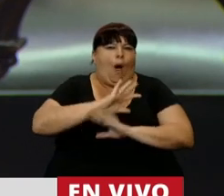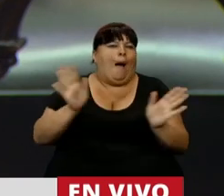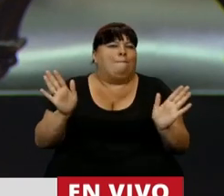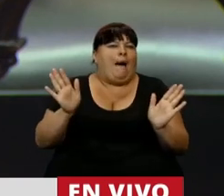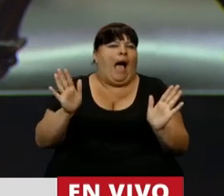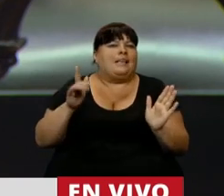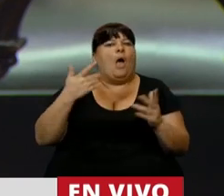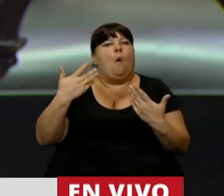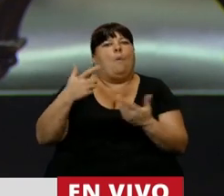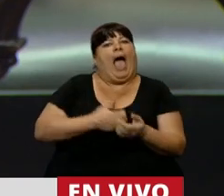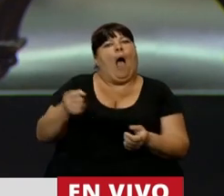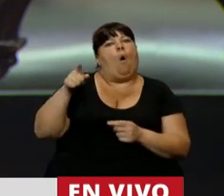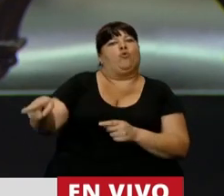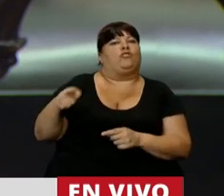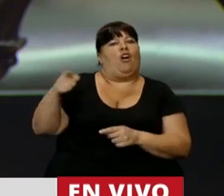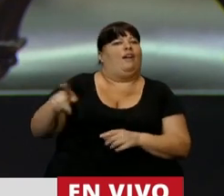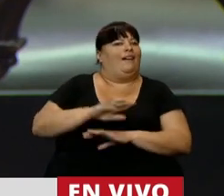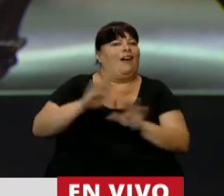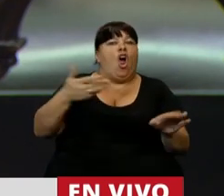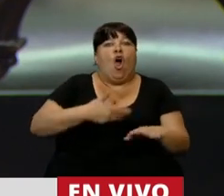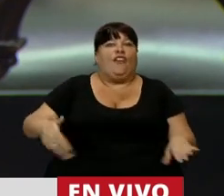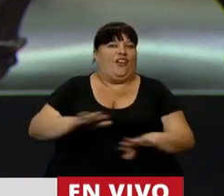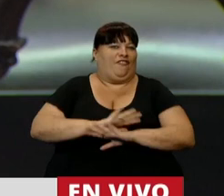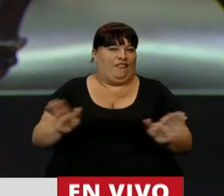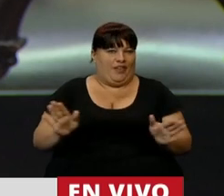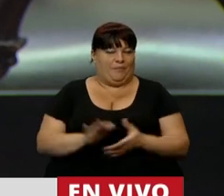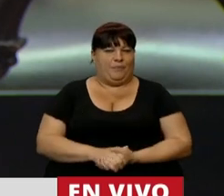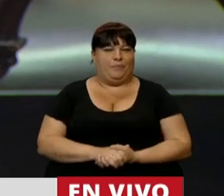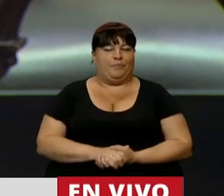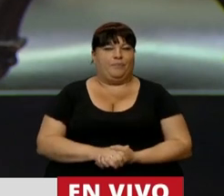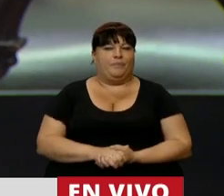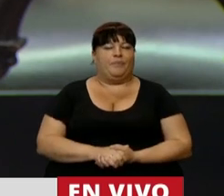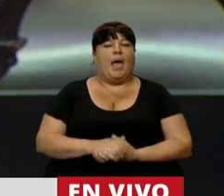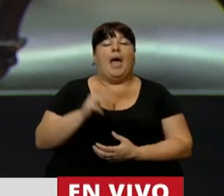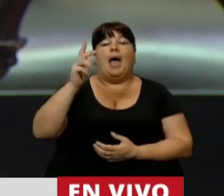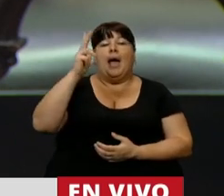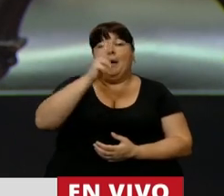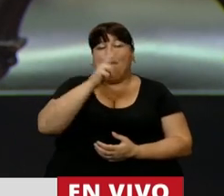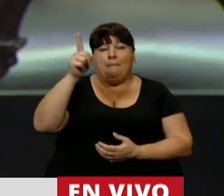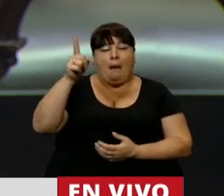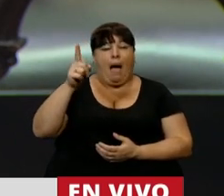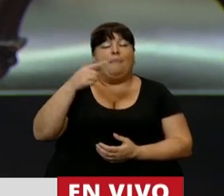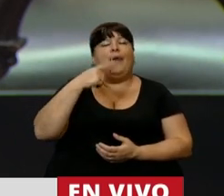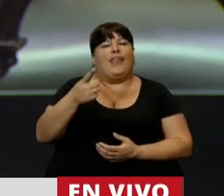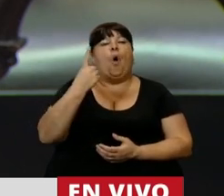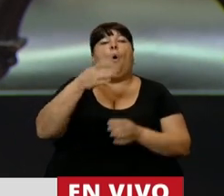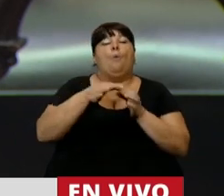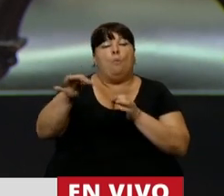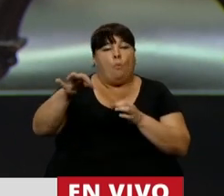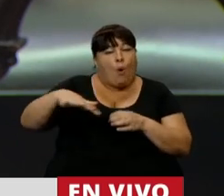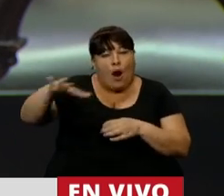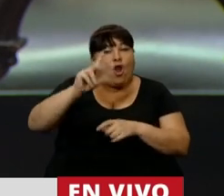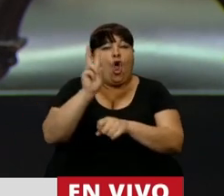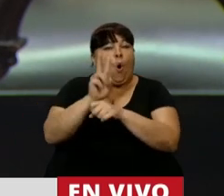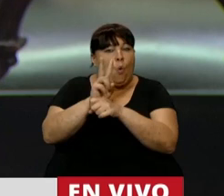serían la variable de ajuste de ningún gobierno nacional. El Papa Francisco dijo: Un pueblo que